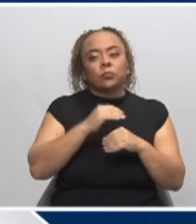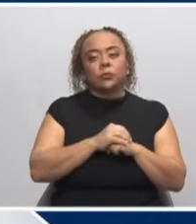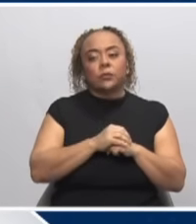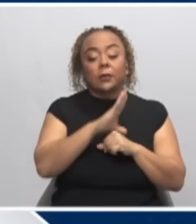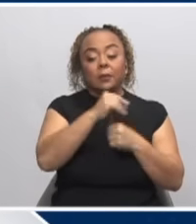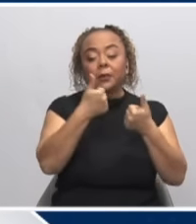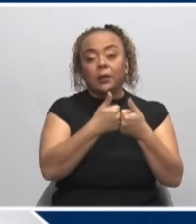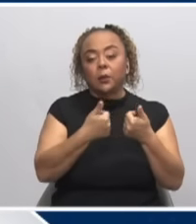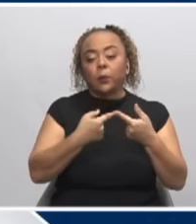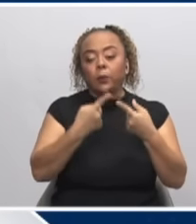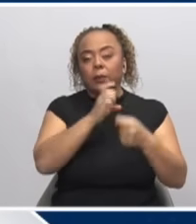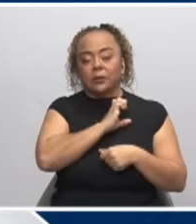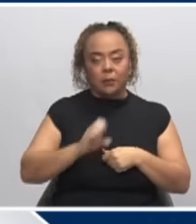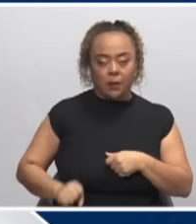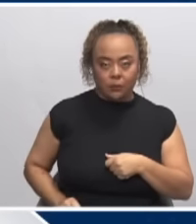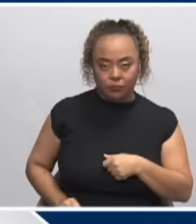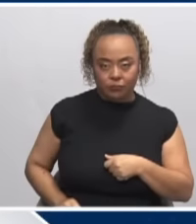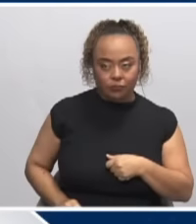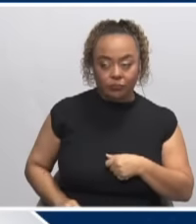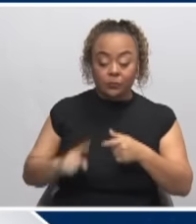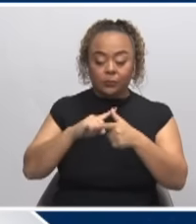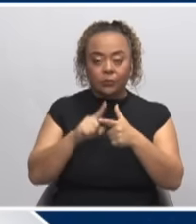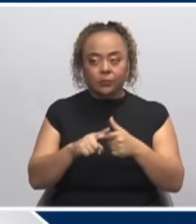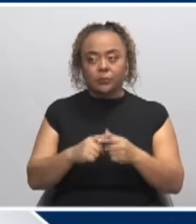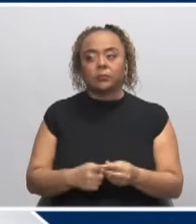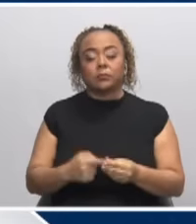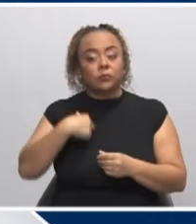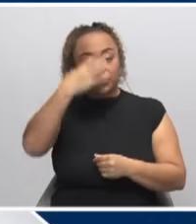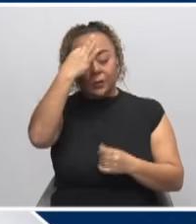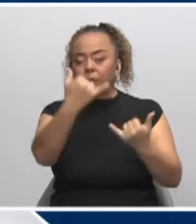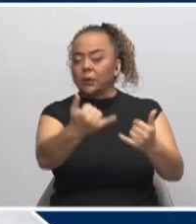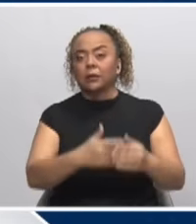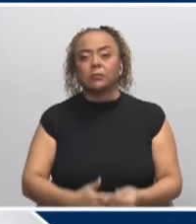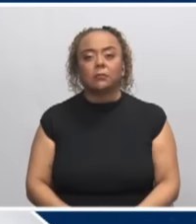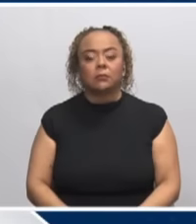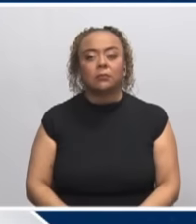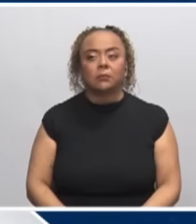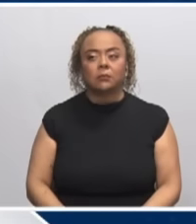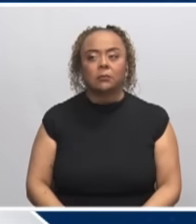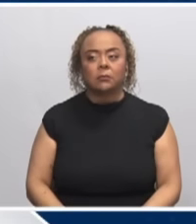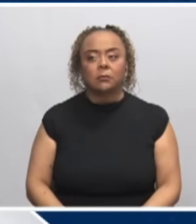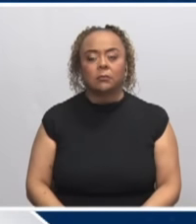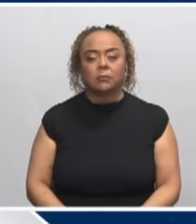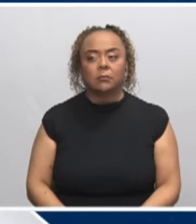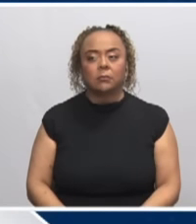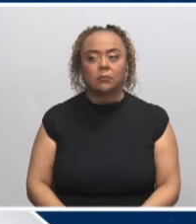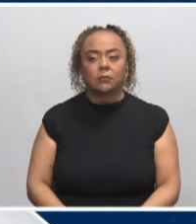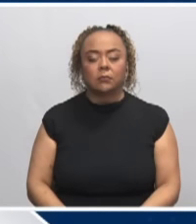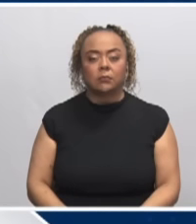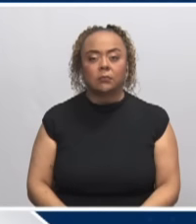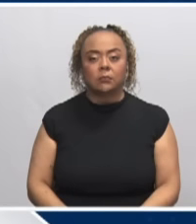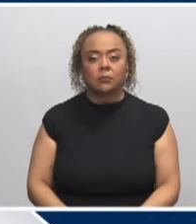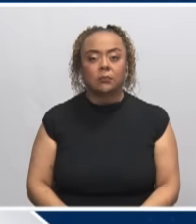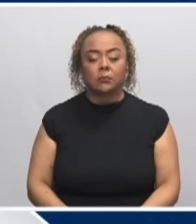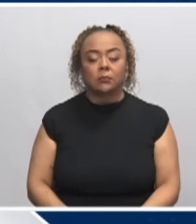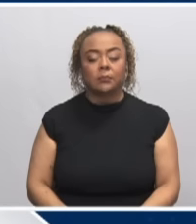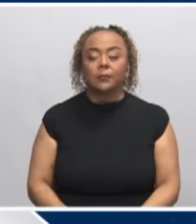el Salvador entonces sí Yo creo que ya Cristian que se que eire que